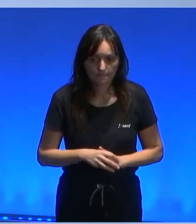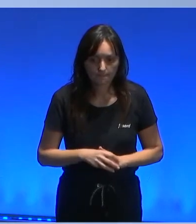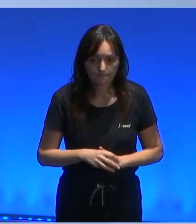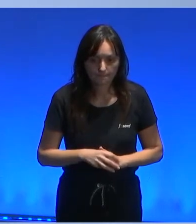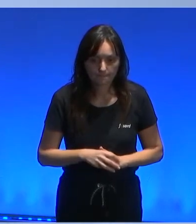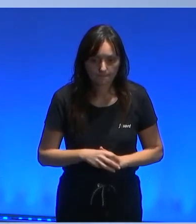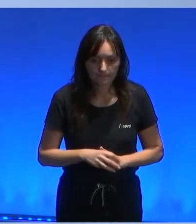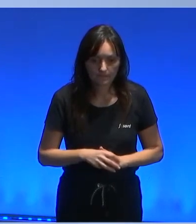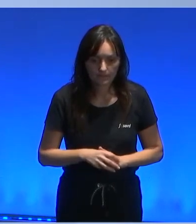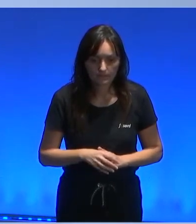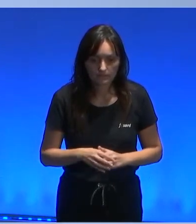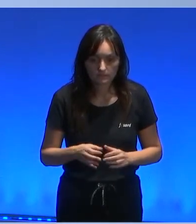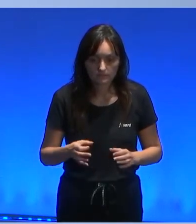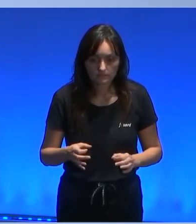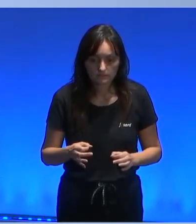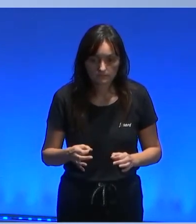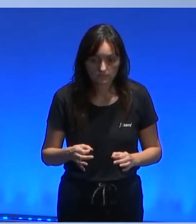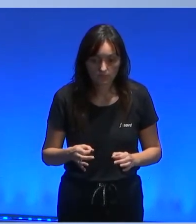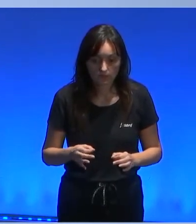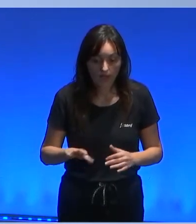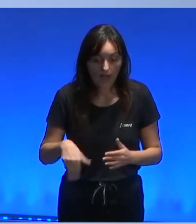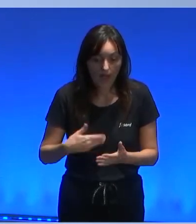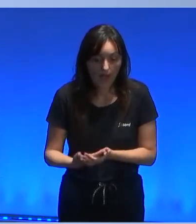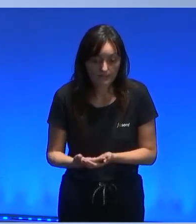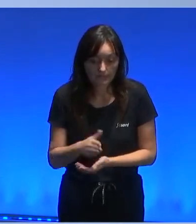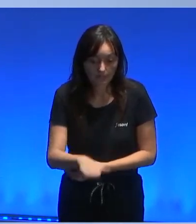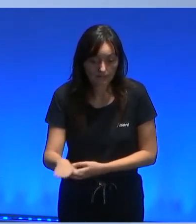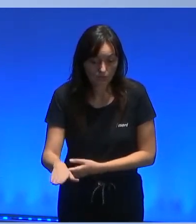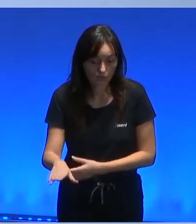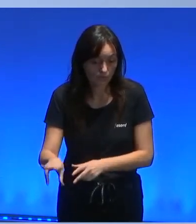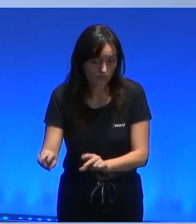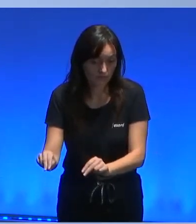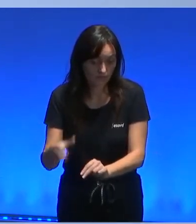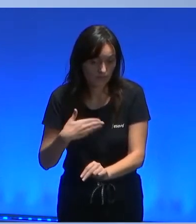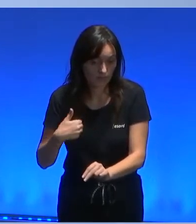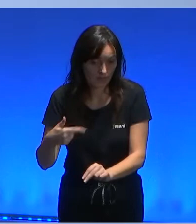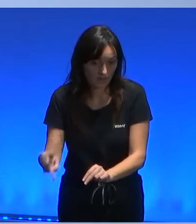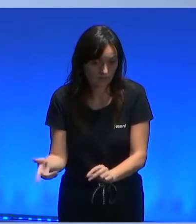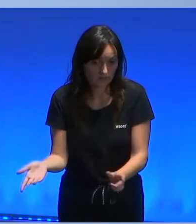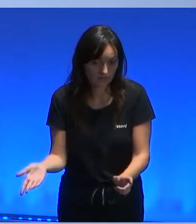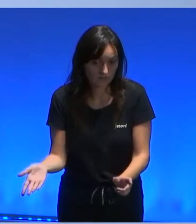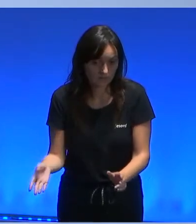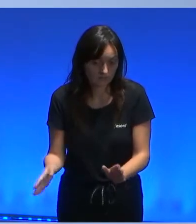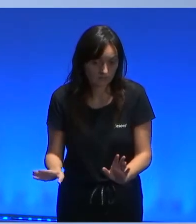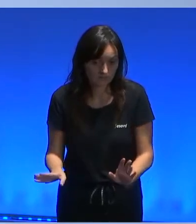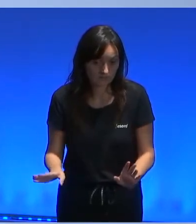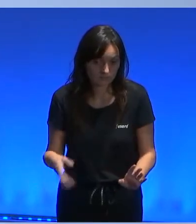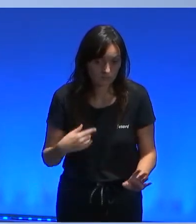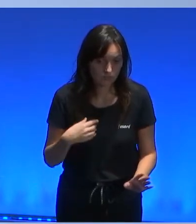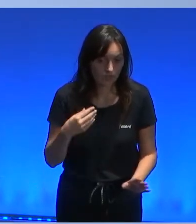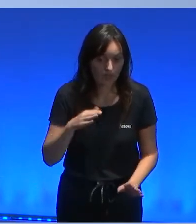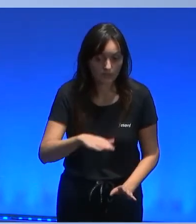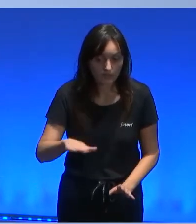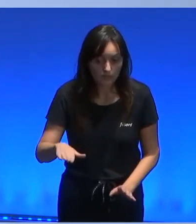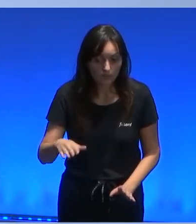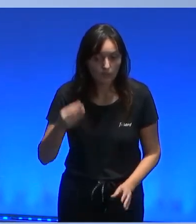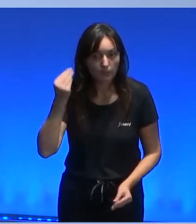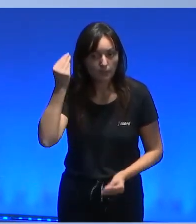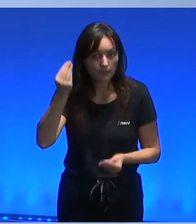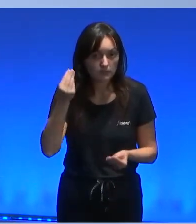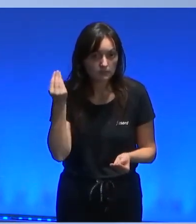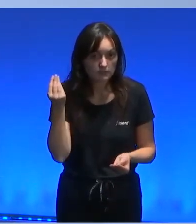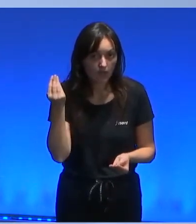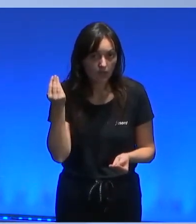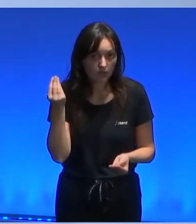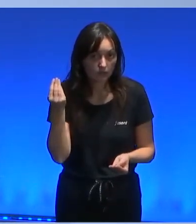Debería terminar cuando termina el interés del niño. Cuando podemos imaginar que el niño piense,